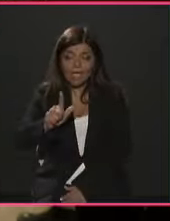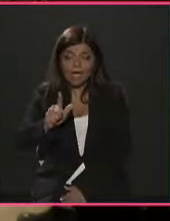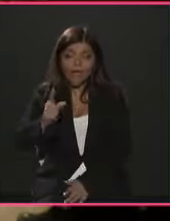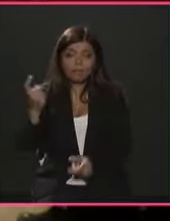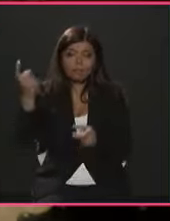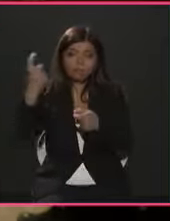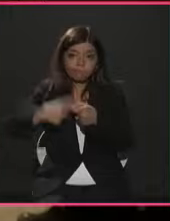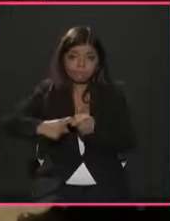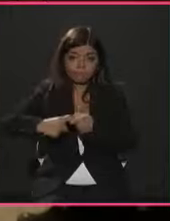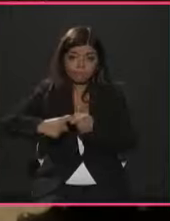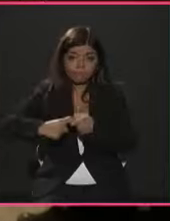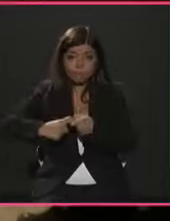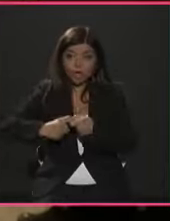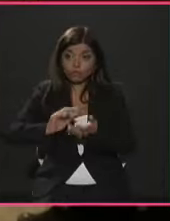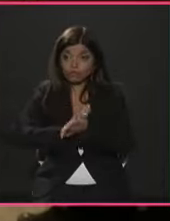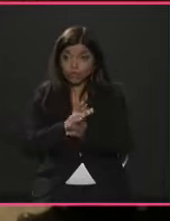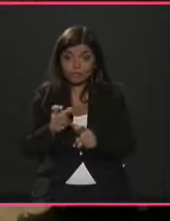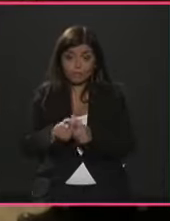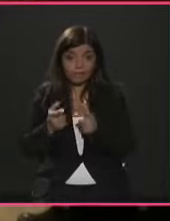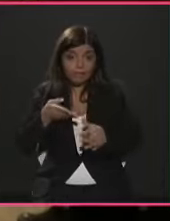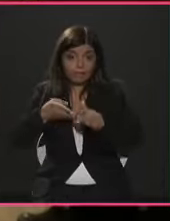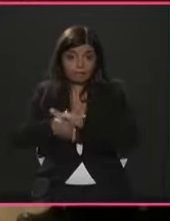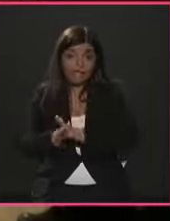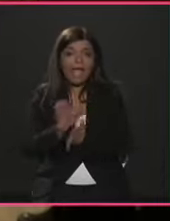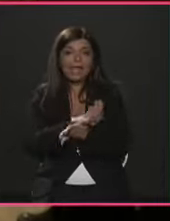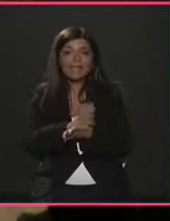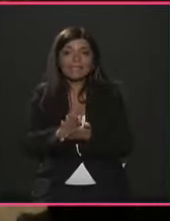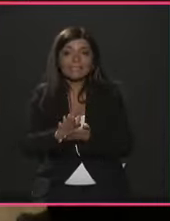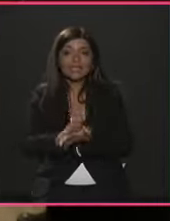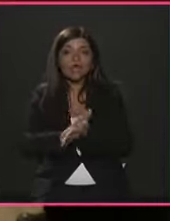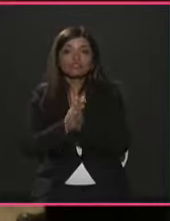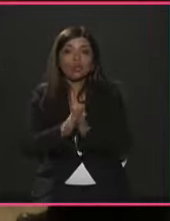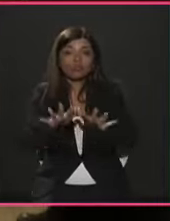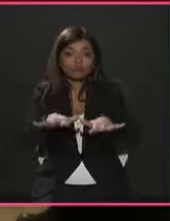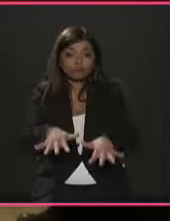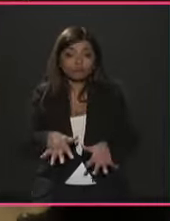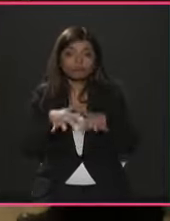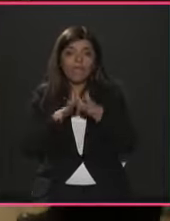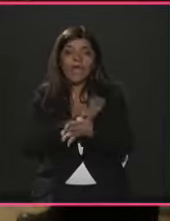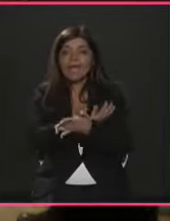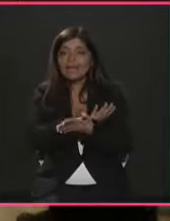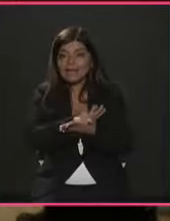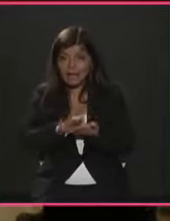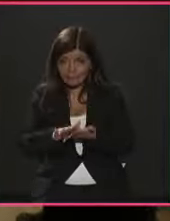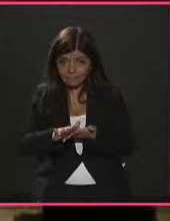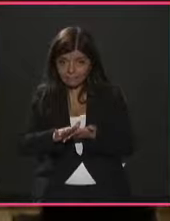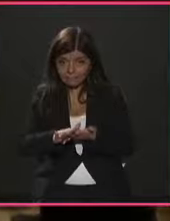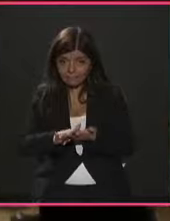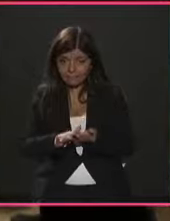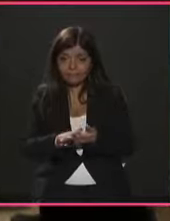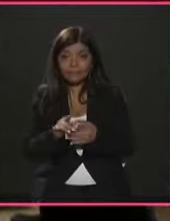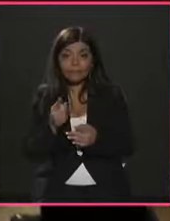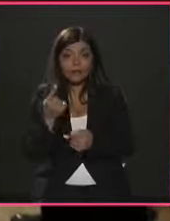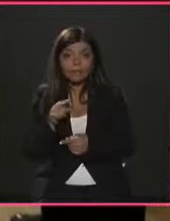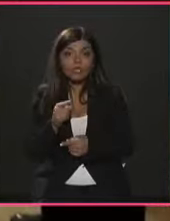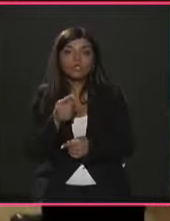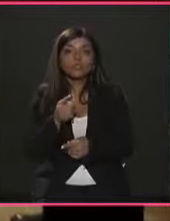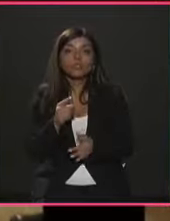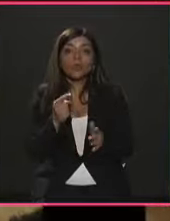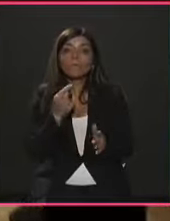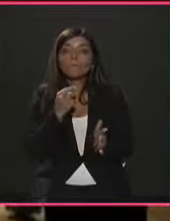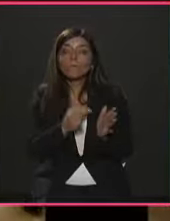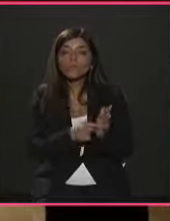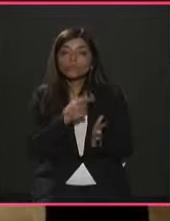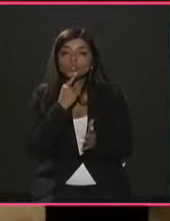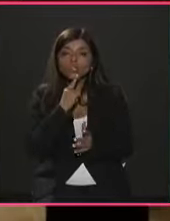conseguir una entrada todas gratuitas porque todo el evento de congreso futuro es totalmente gratuito pero a través de punto ticket